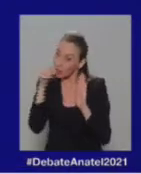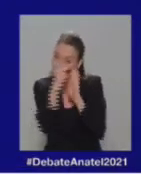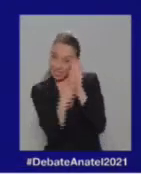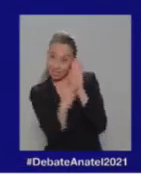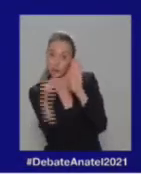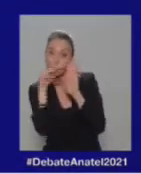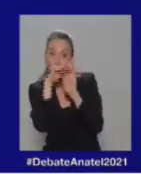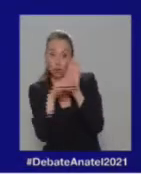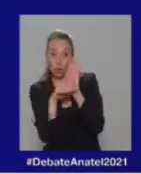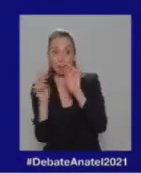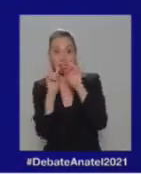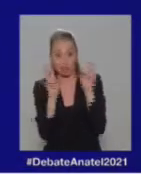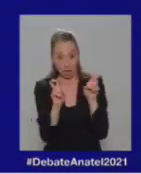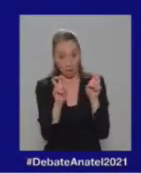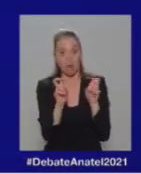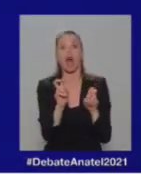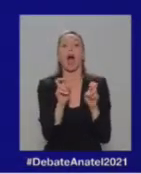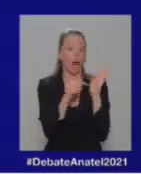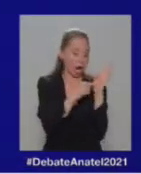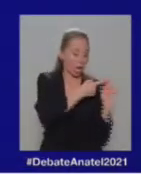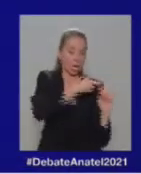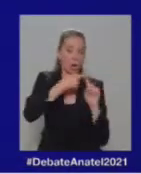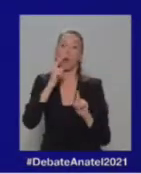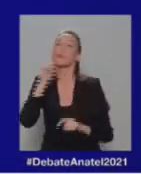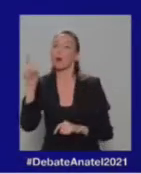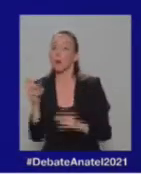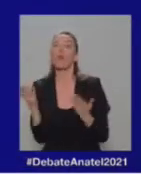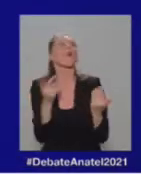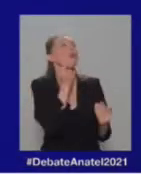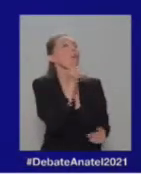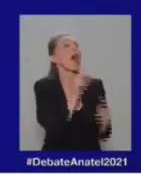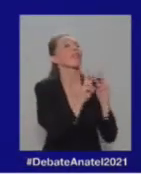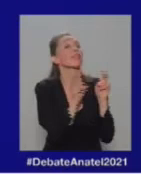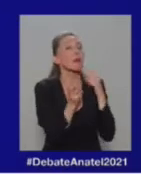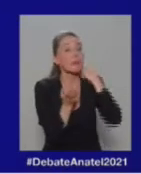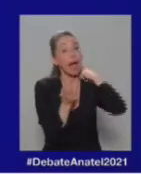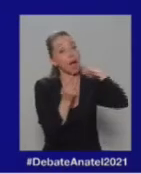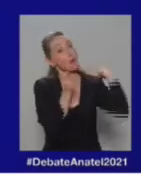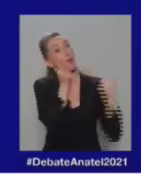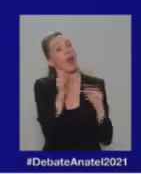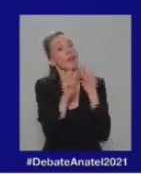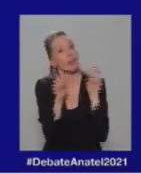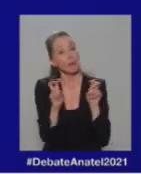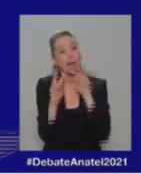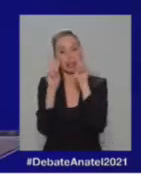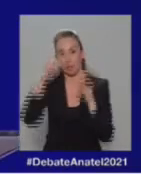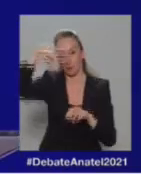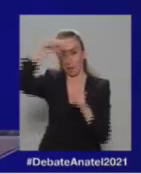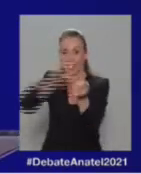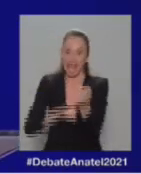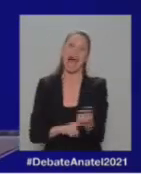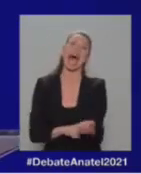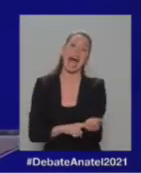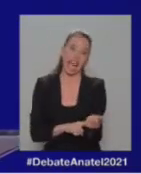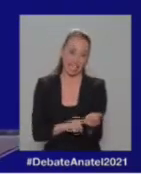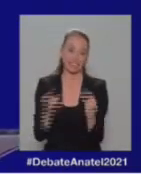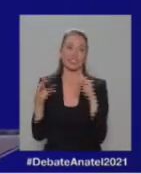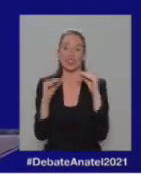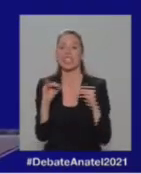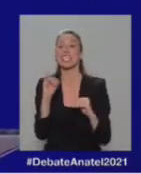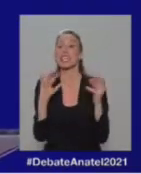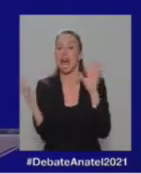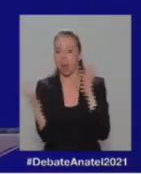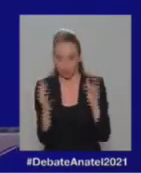Antonio Kast. En resumen, en los debates a uno le puede ir bien, más o menos mal, a mí eso no me afecta tanto, pero sí creo que Chile